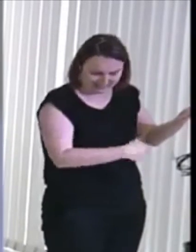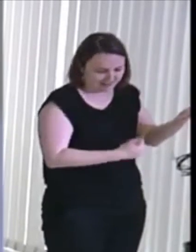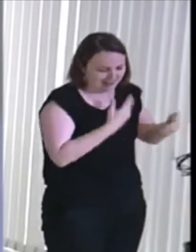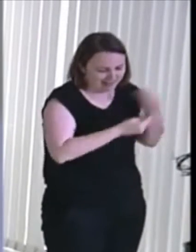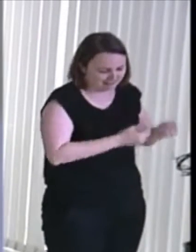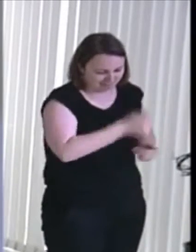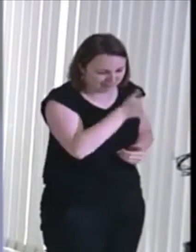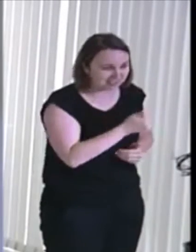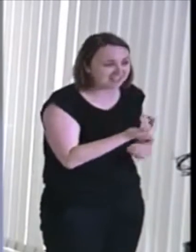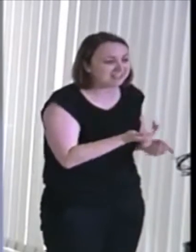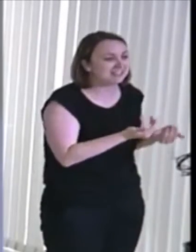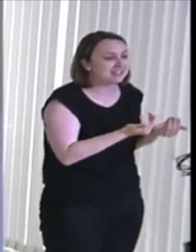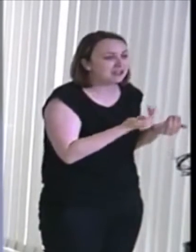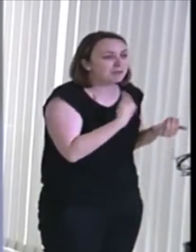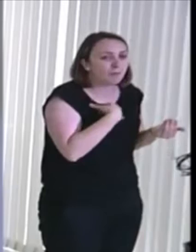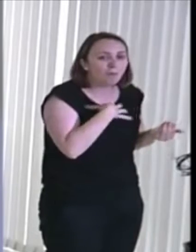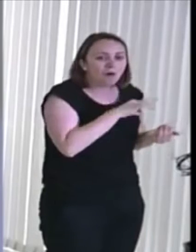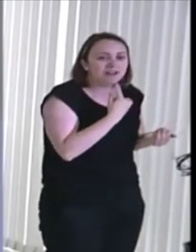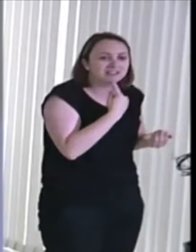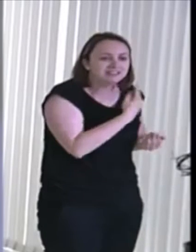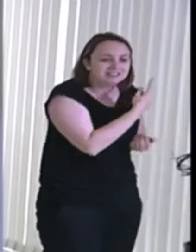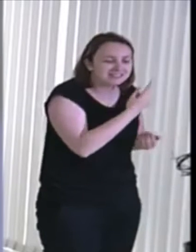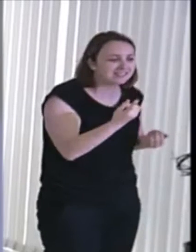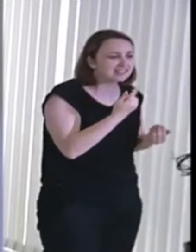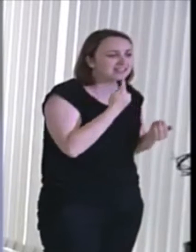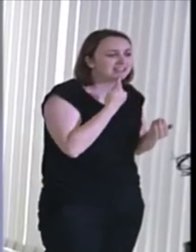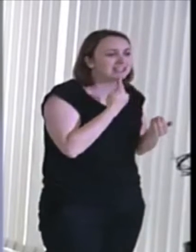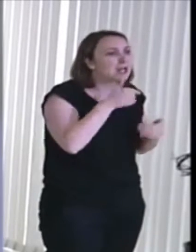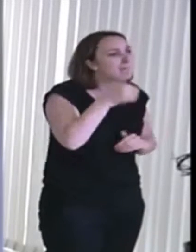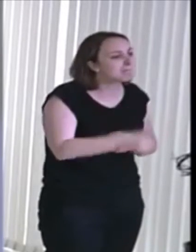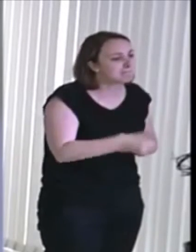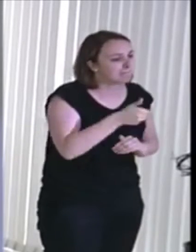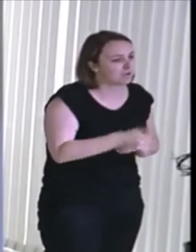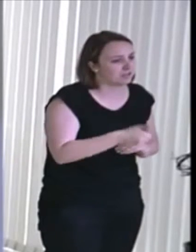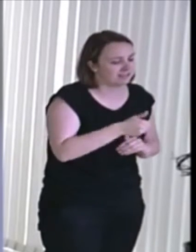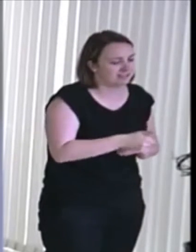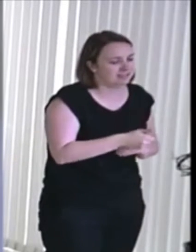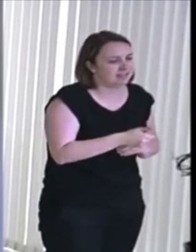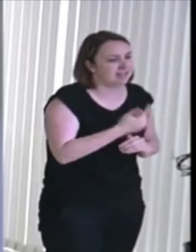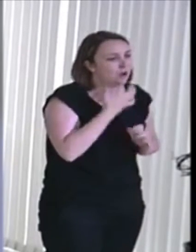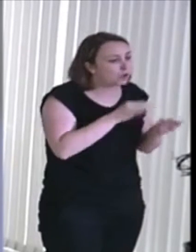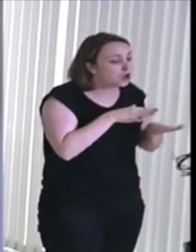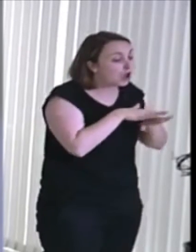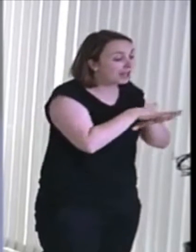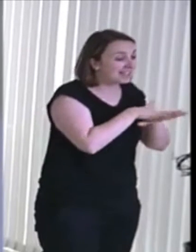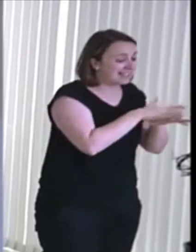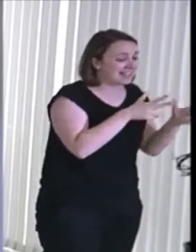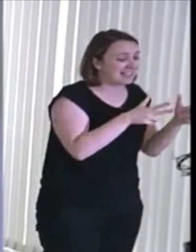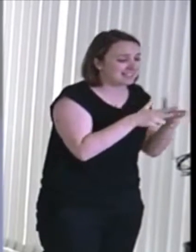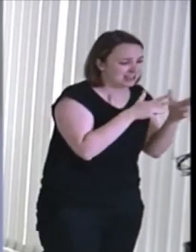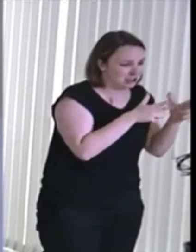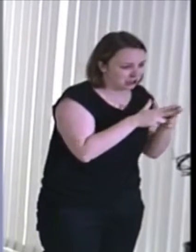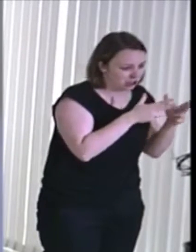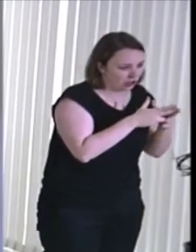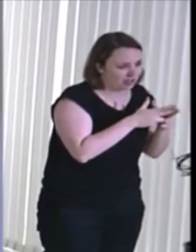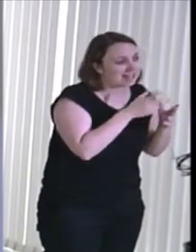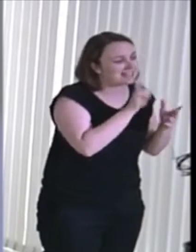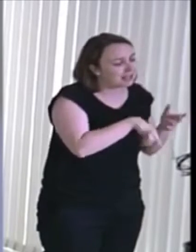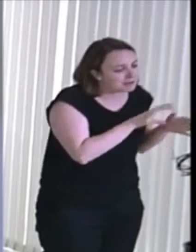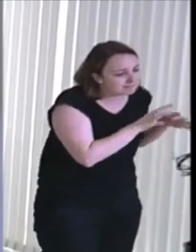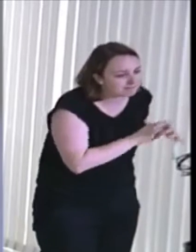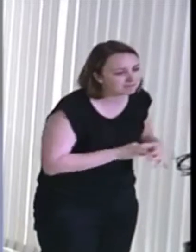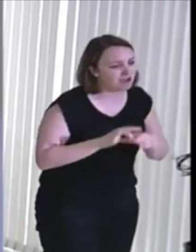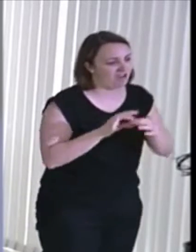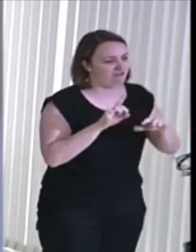más, para que nos pudieras dar paso a la importancia de las redes sociales a la hora de también poder